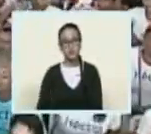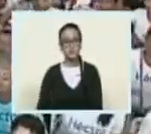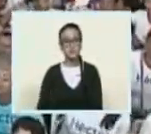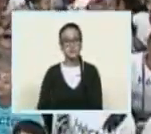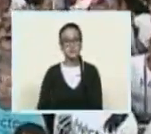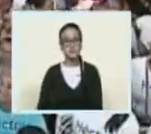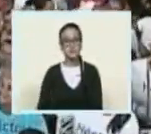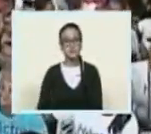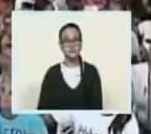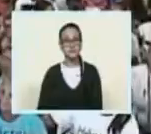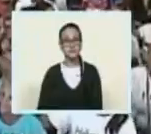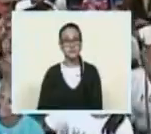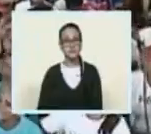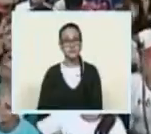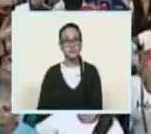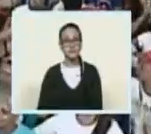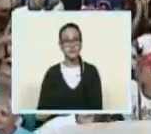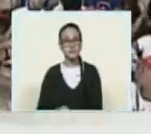Ulises Madrid,